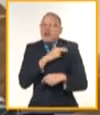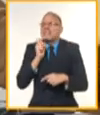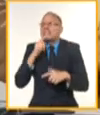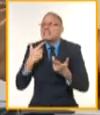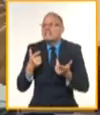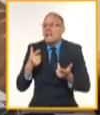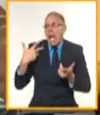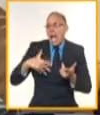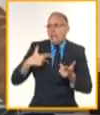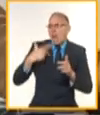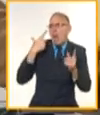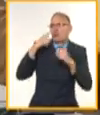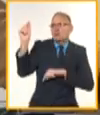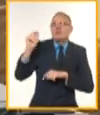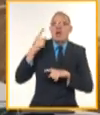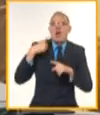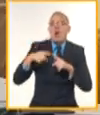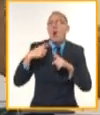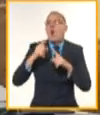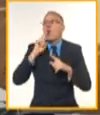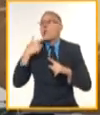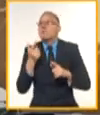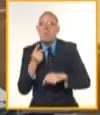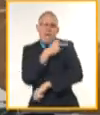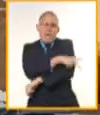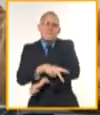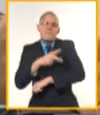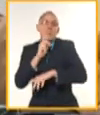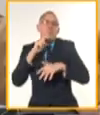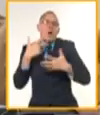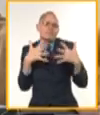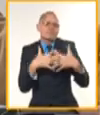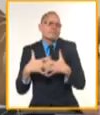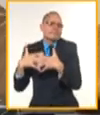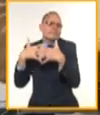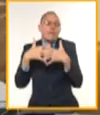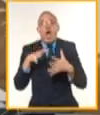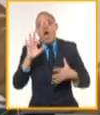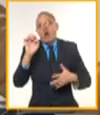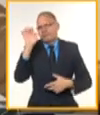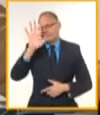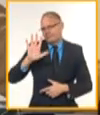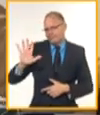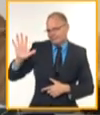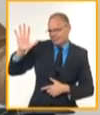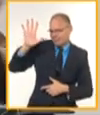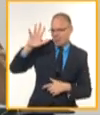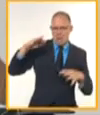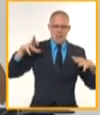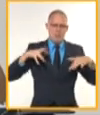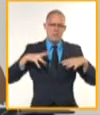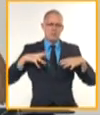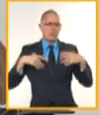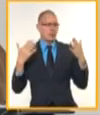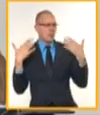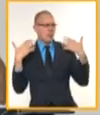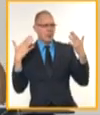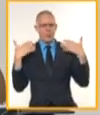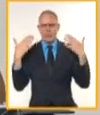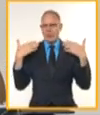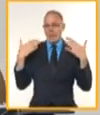su diversión, todos sus gastos, o en Estados Unidos o incluso en Europa, pero sobre todo en Estados Unidos, porque ahora es